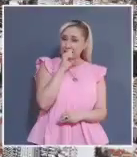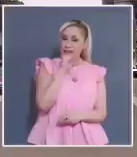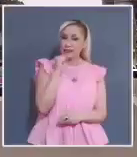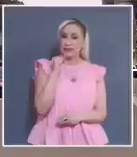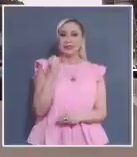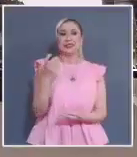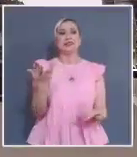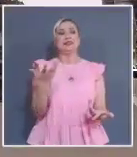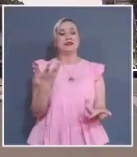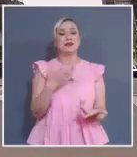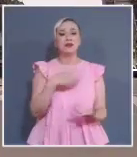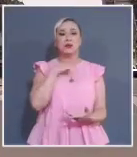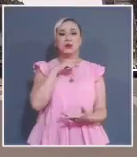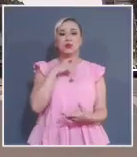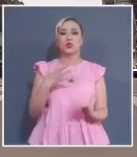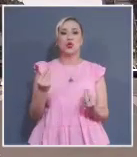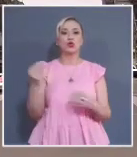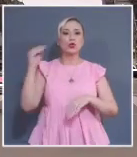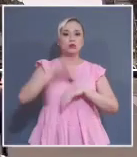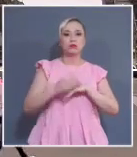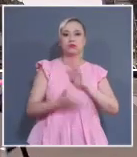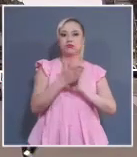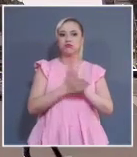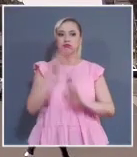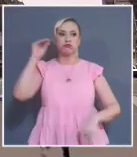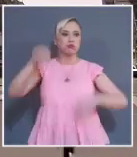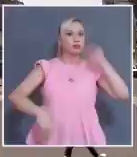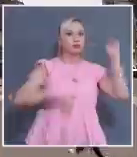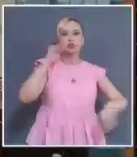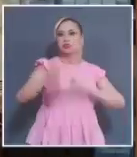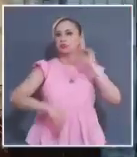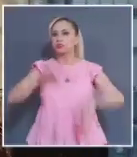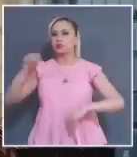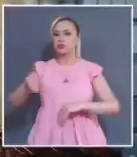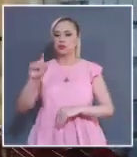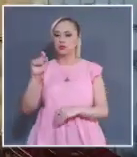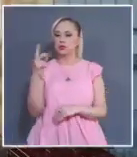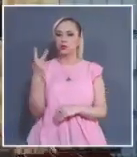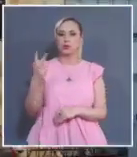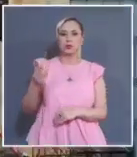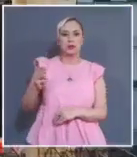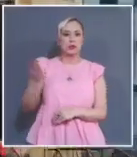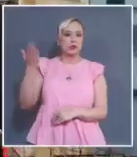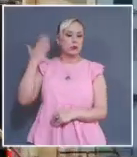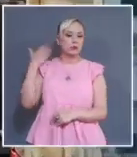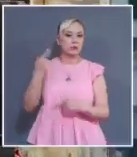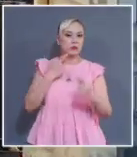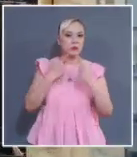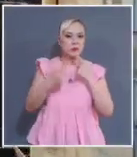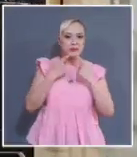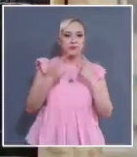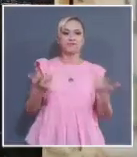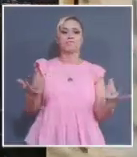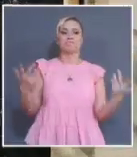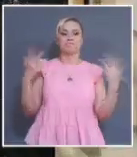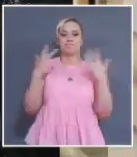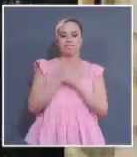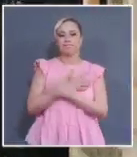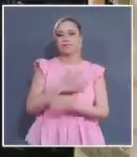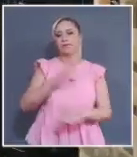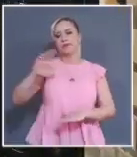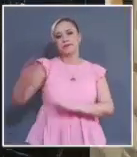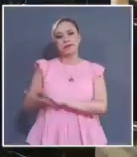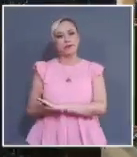Territorial que presentó el pasado 22 de mayo el gobierno capitalino. Indicaron que el documento que se encuentra pendiente de aprobación en el